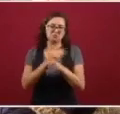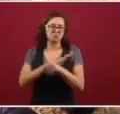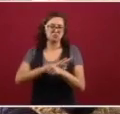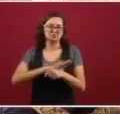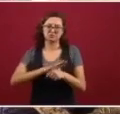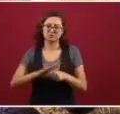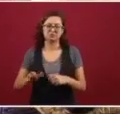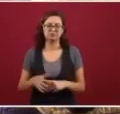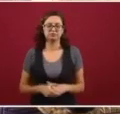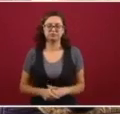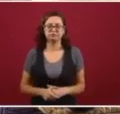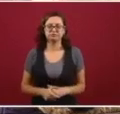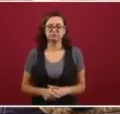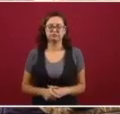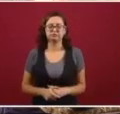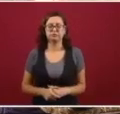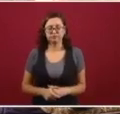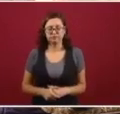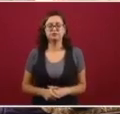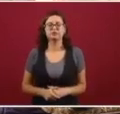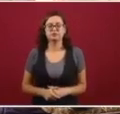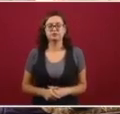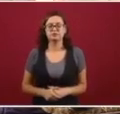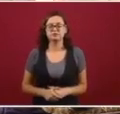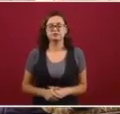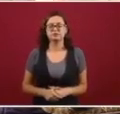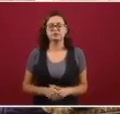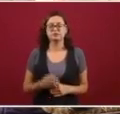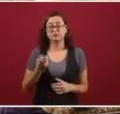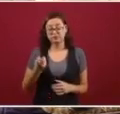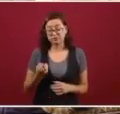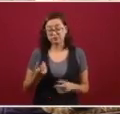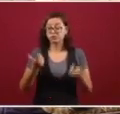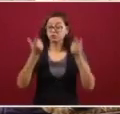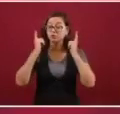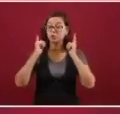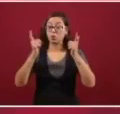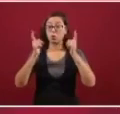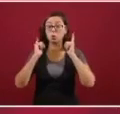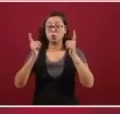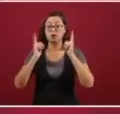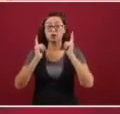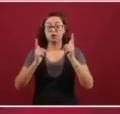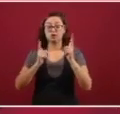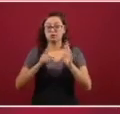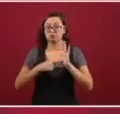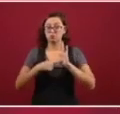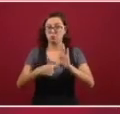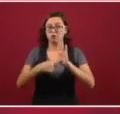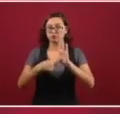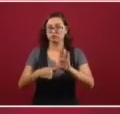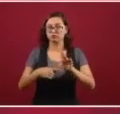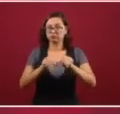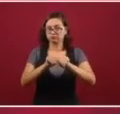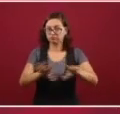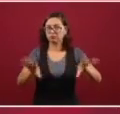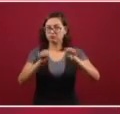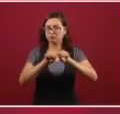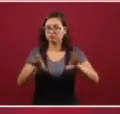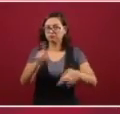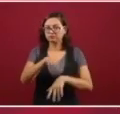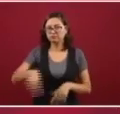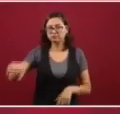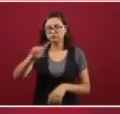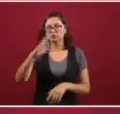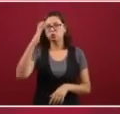pero esto es lo que tiene que ver con las partidas, y ojalá y todo esto sirva para que se conozca cómo es